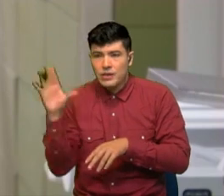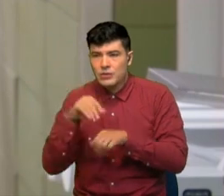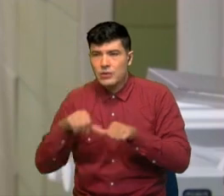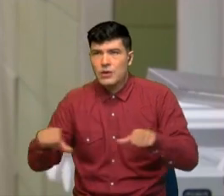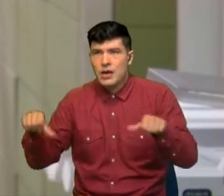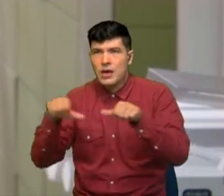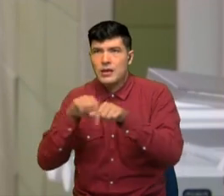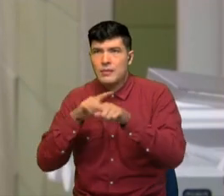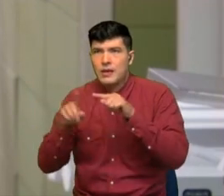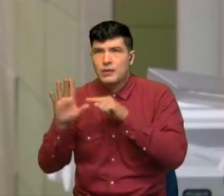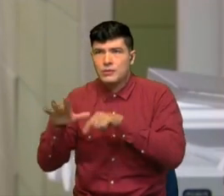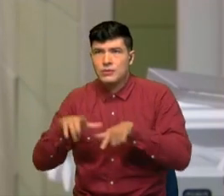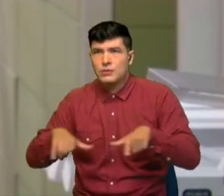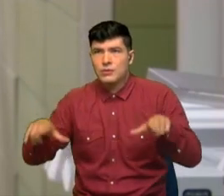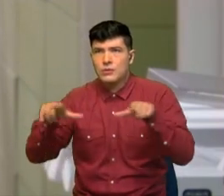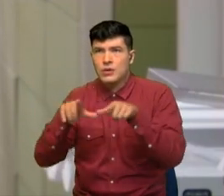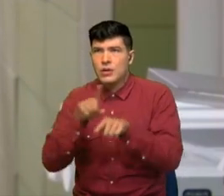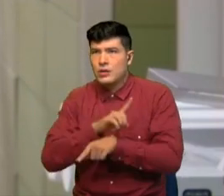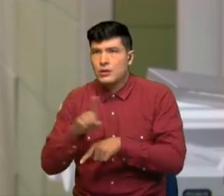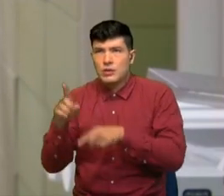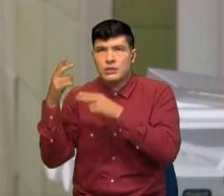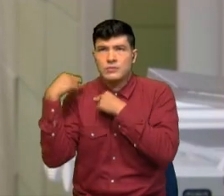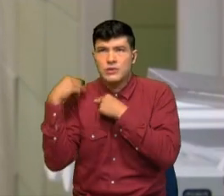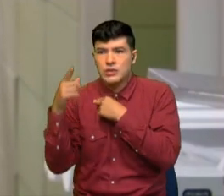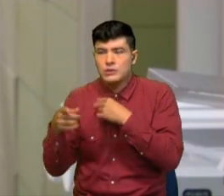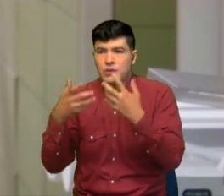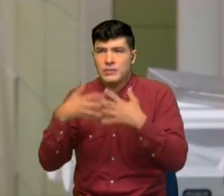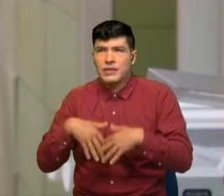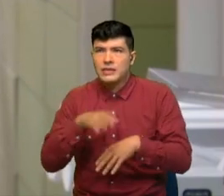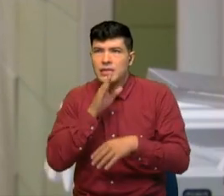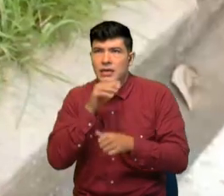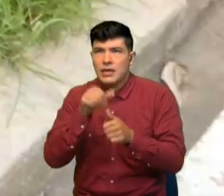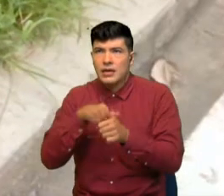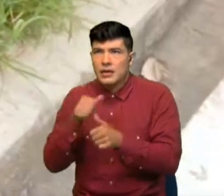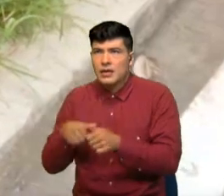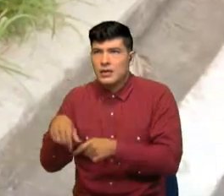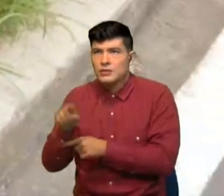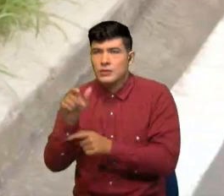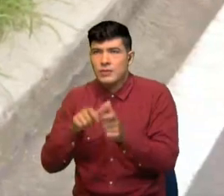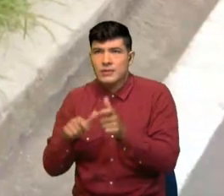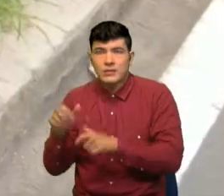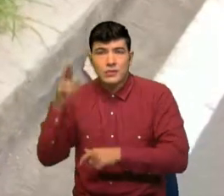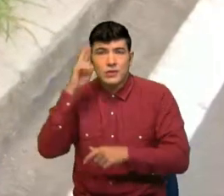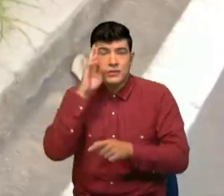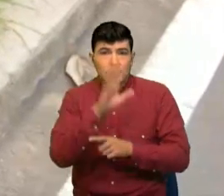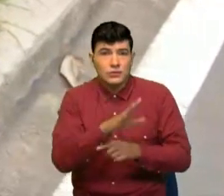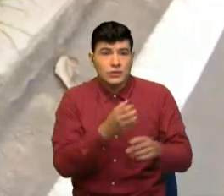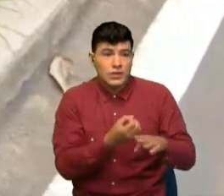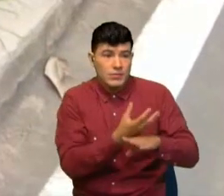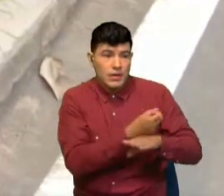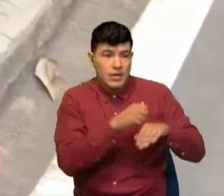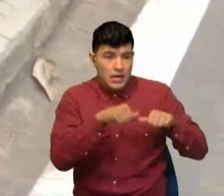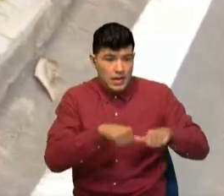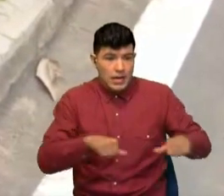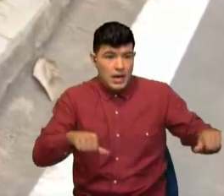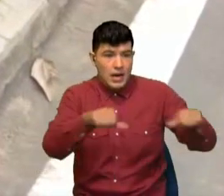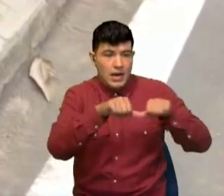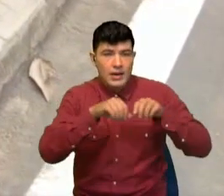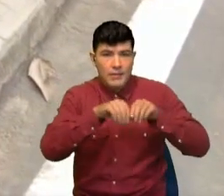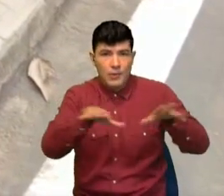privadas los des privados no son competencia de la empresa esto les competen a cada usuario como tal la poda y el mantenimiento de las zonas públicas